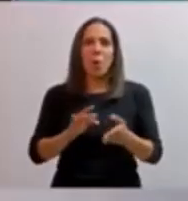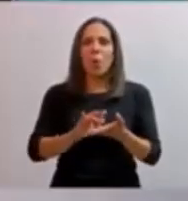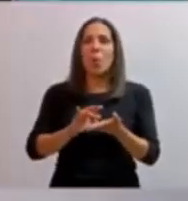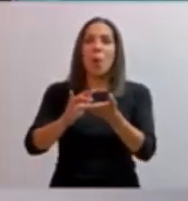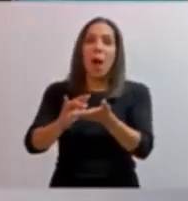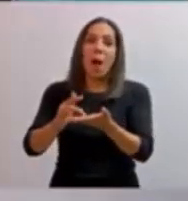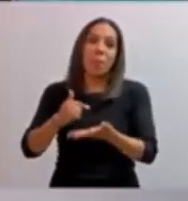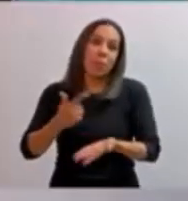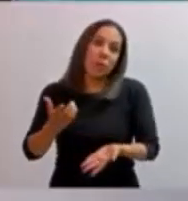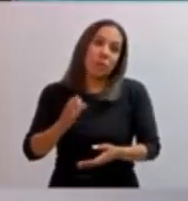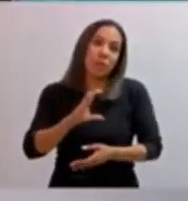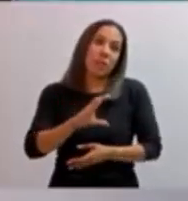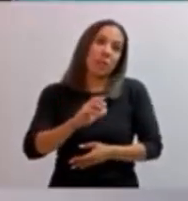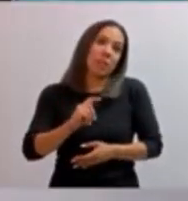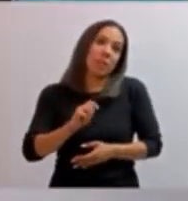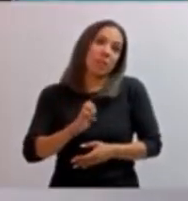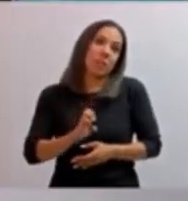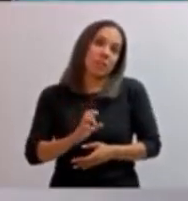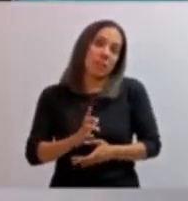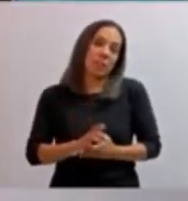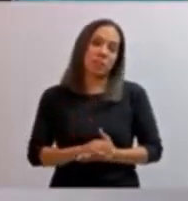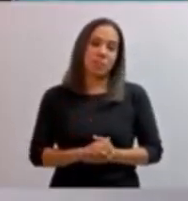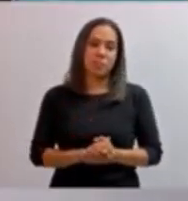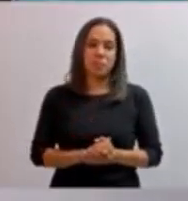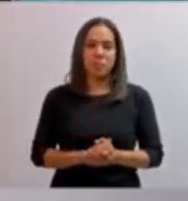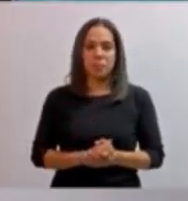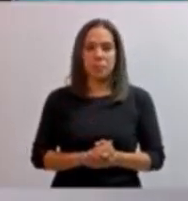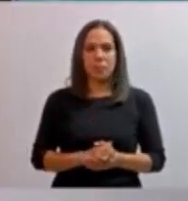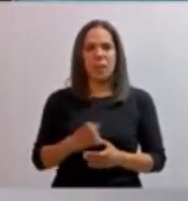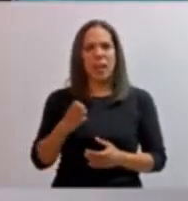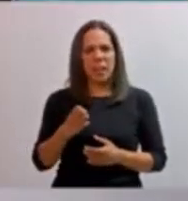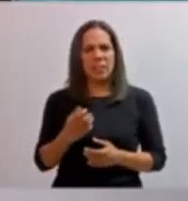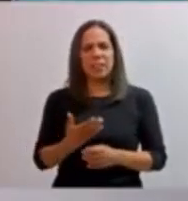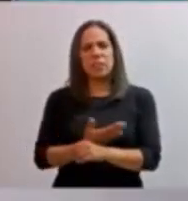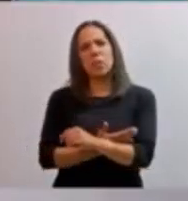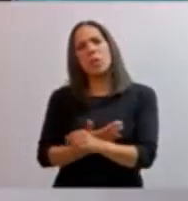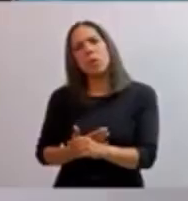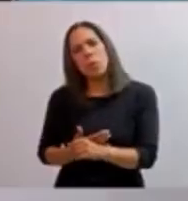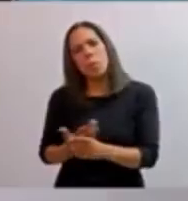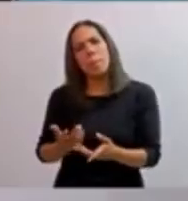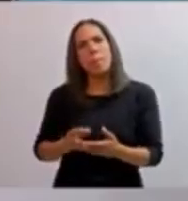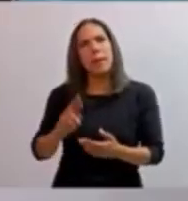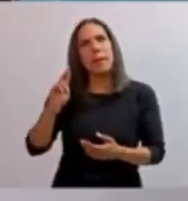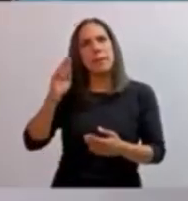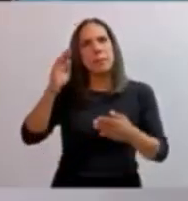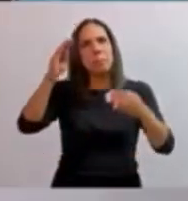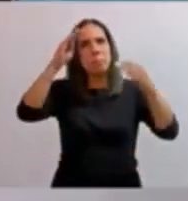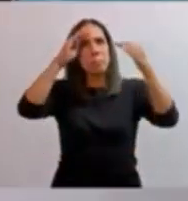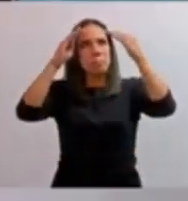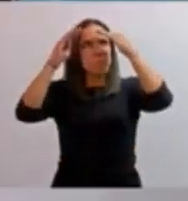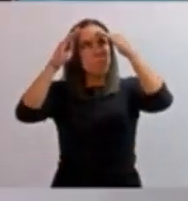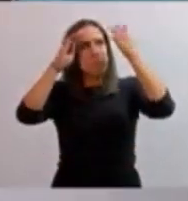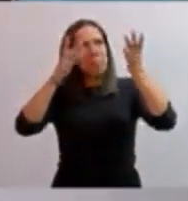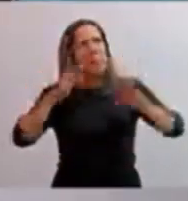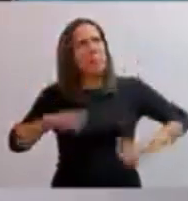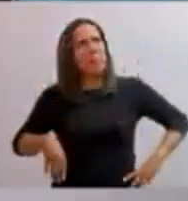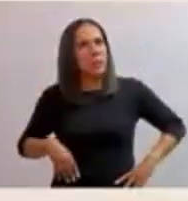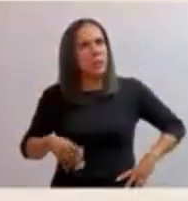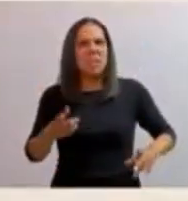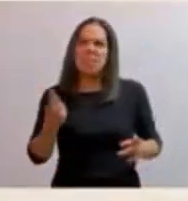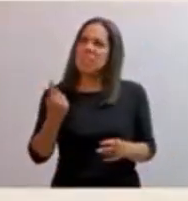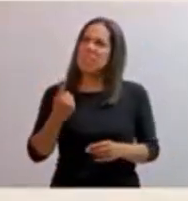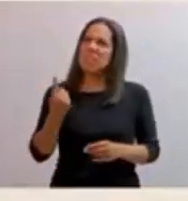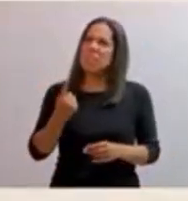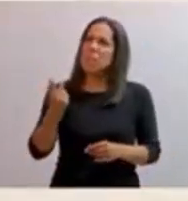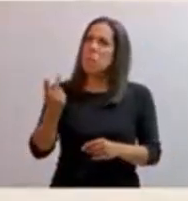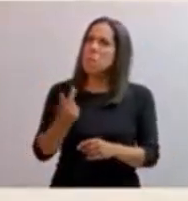general. Entonces, eso me llevó pues a reflexionar qué fue lo que pasó ahí, y lo